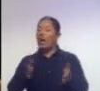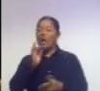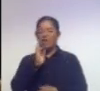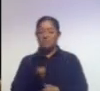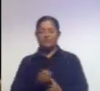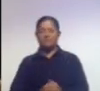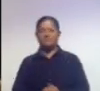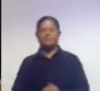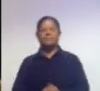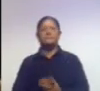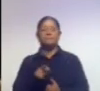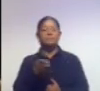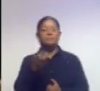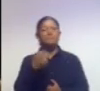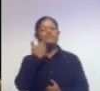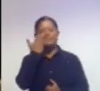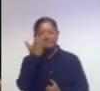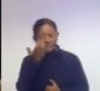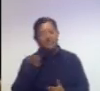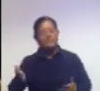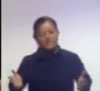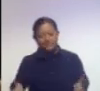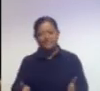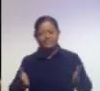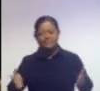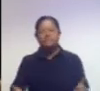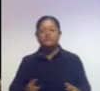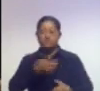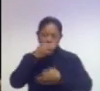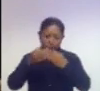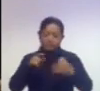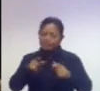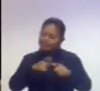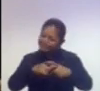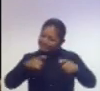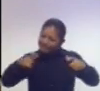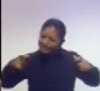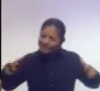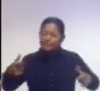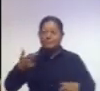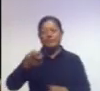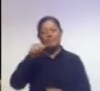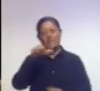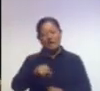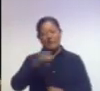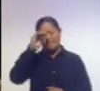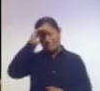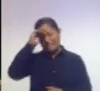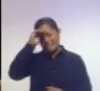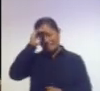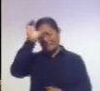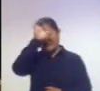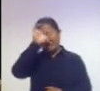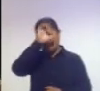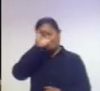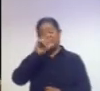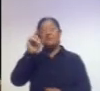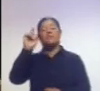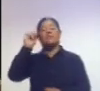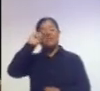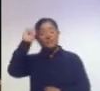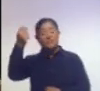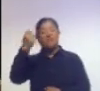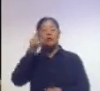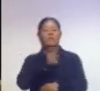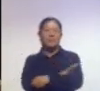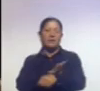trata es precisamente de ir incentivando, de ir creciendo en este pensamiento científico y tecnológico en beneficio de toda